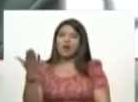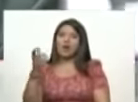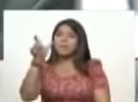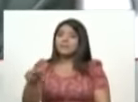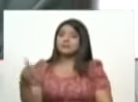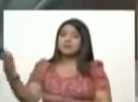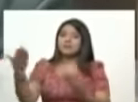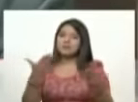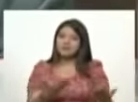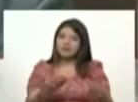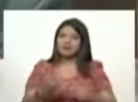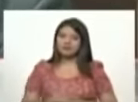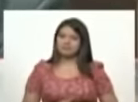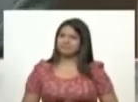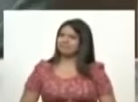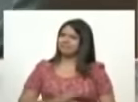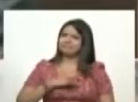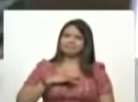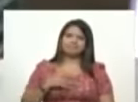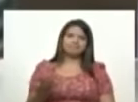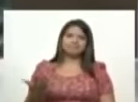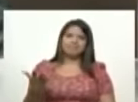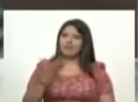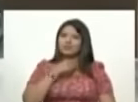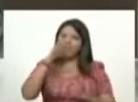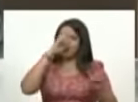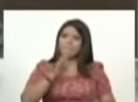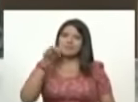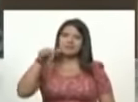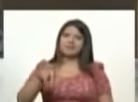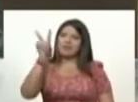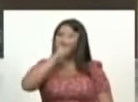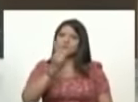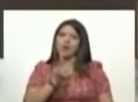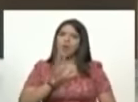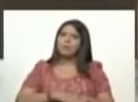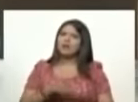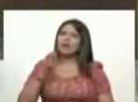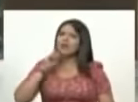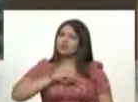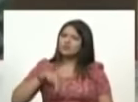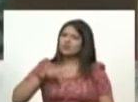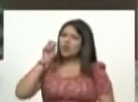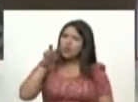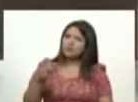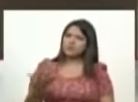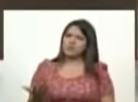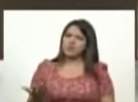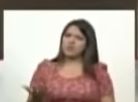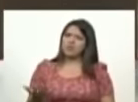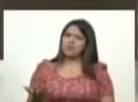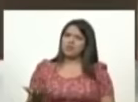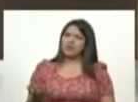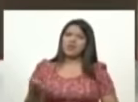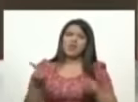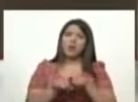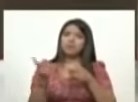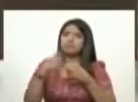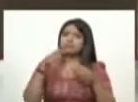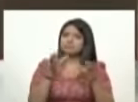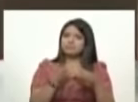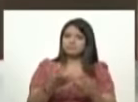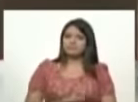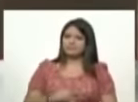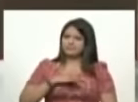invitado que definitivamente irrespeta a nuestro país, porque lo vimos allí como un miembro más de su